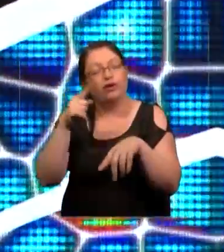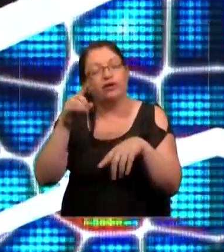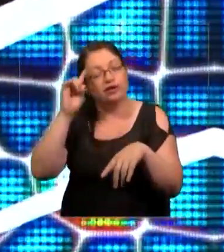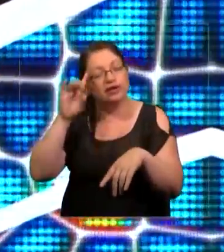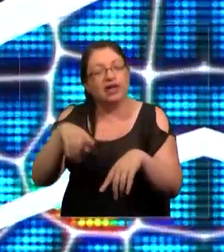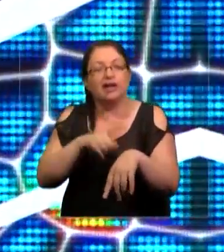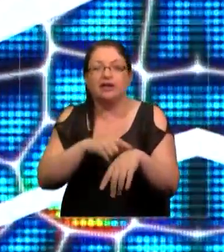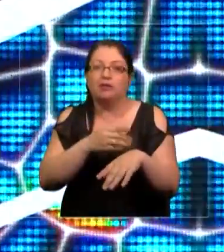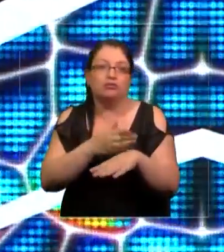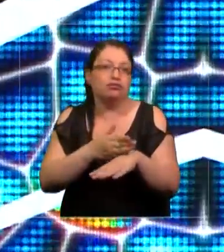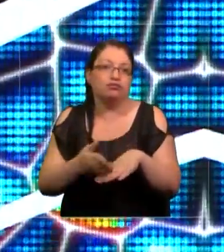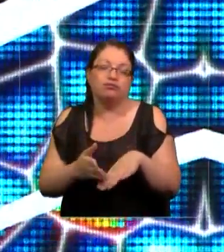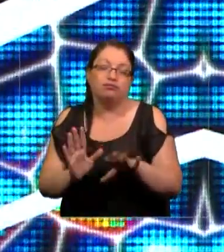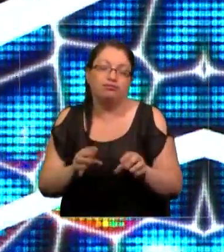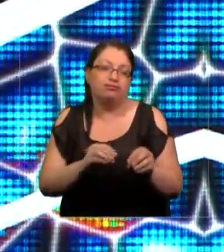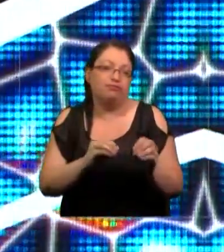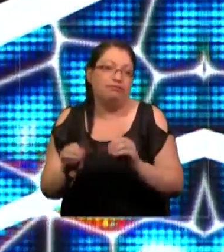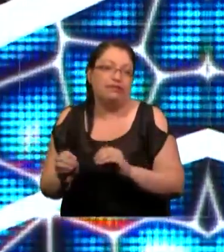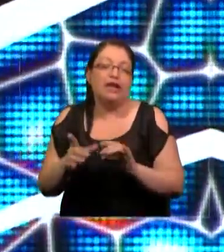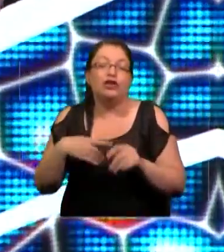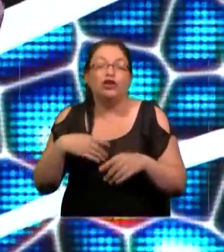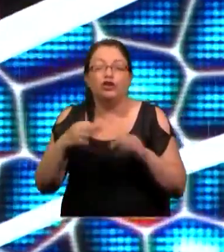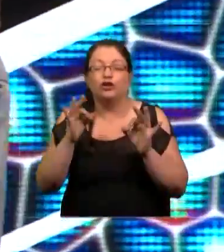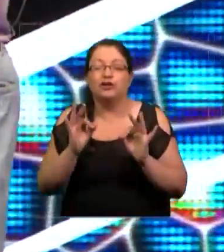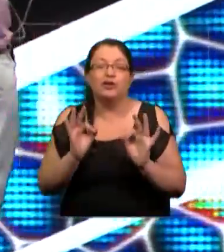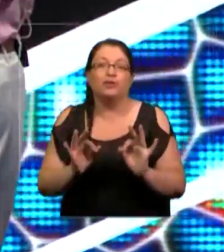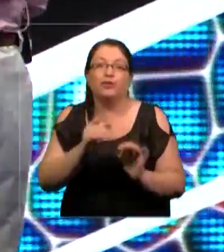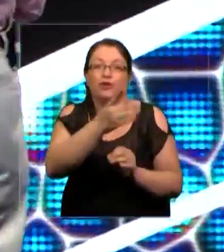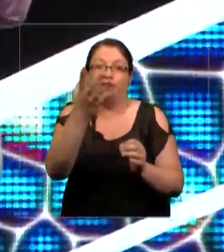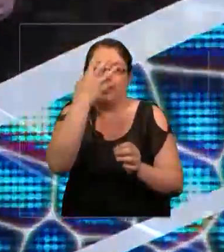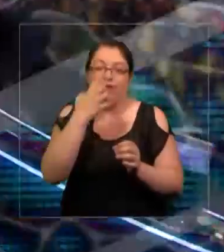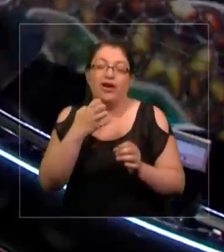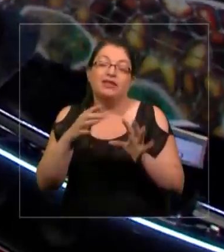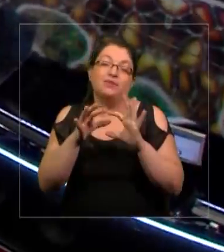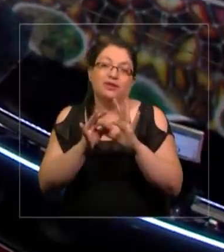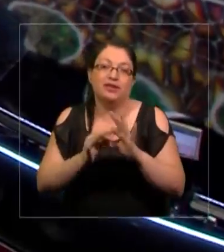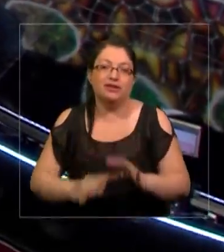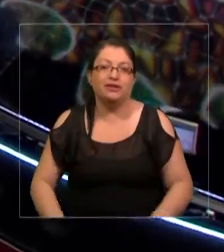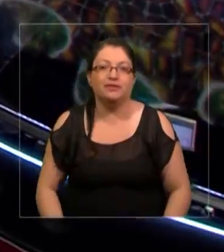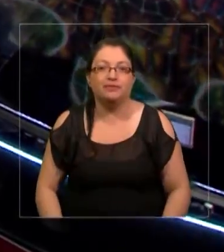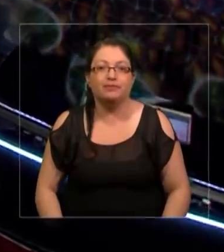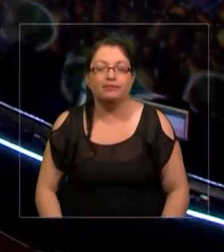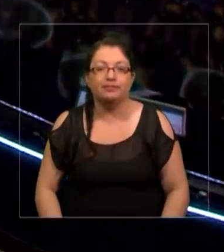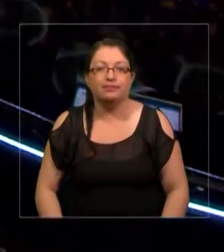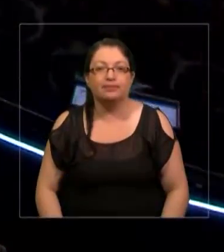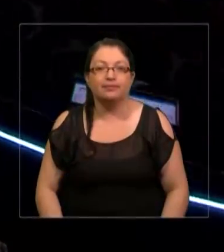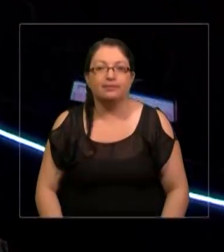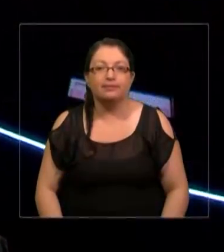pasé con el tiempo y estoy seguro que están enojados conmigo, así que muchas gracias.